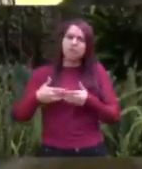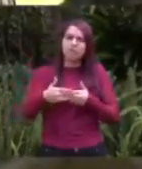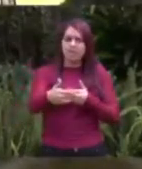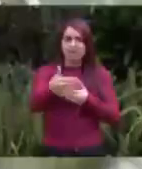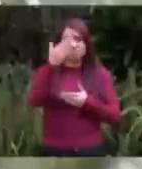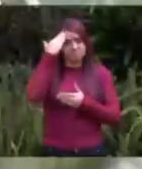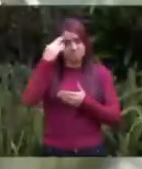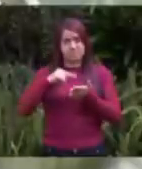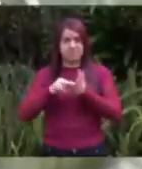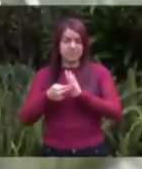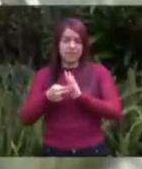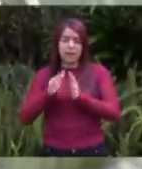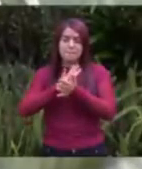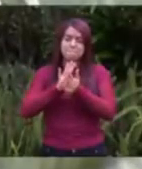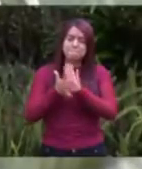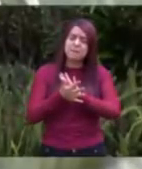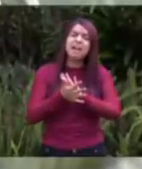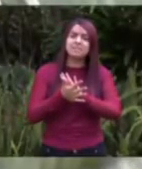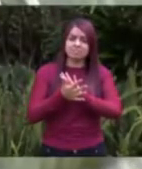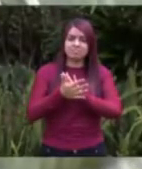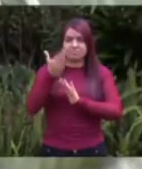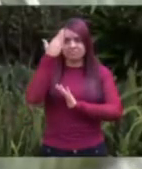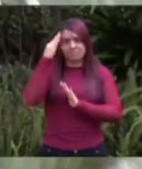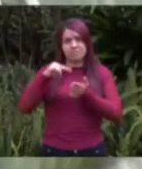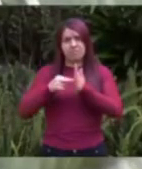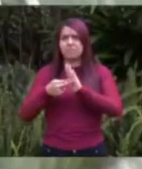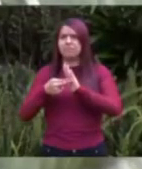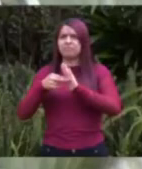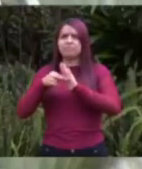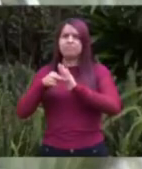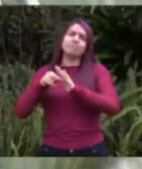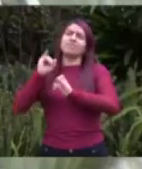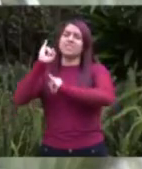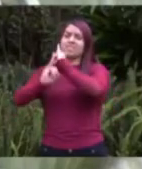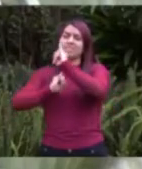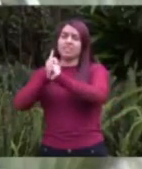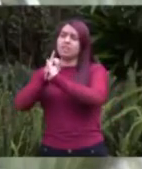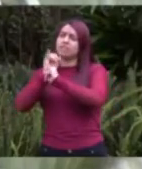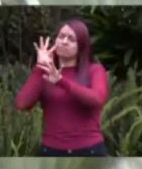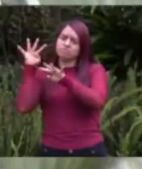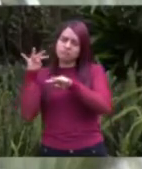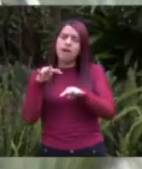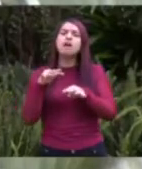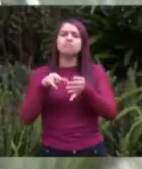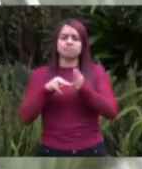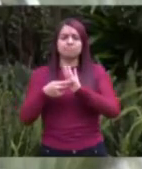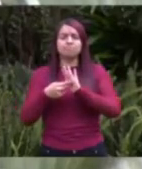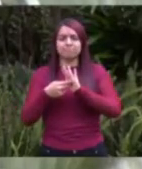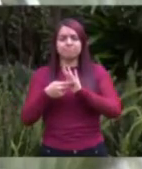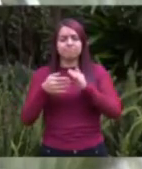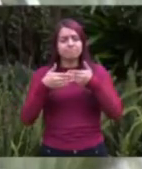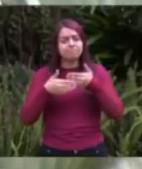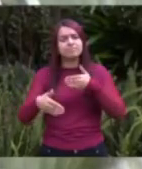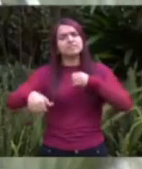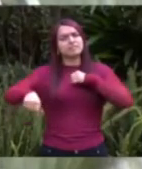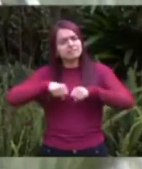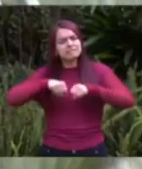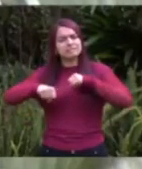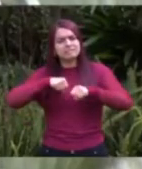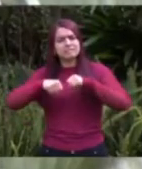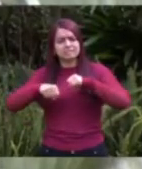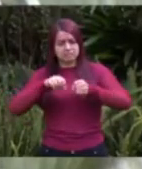siendo, como decía una magistrada de la Corte Penal Internacional, un blanco móvil. Esto sigue siendo dinámico, esto